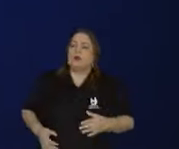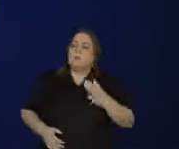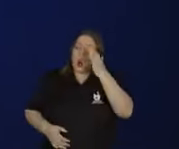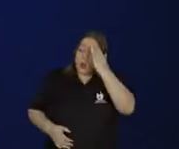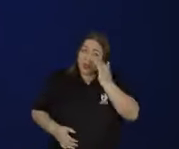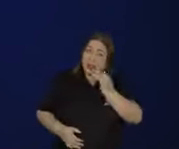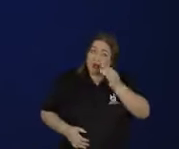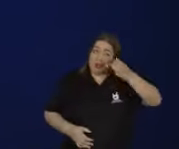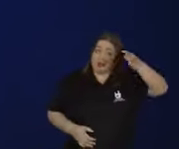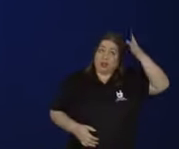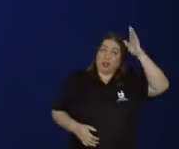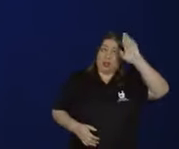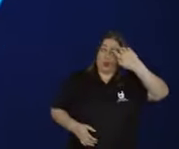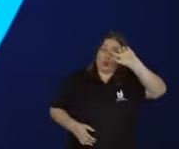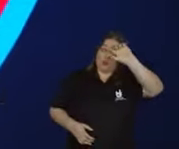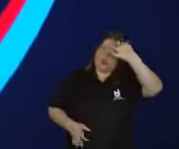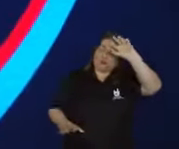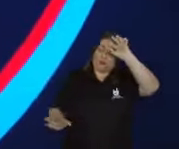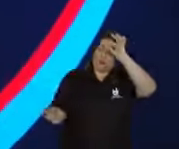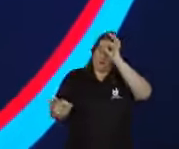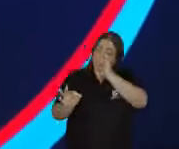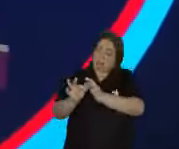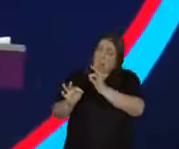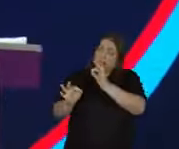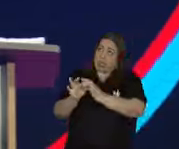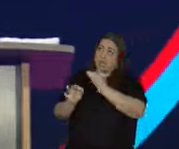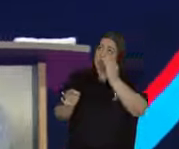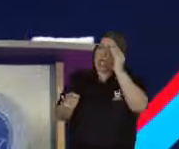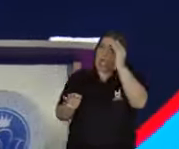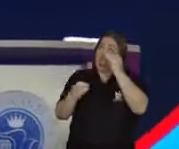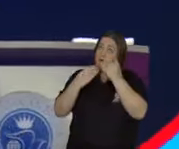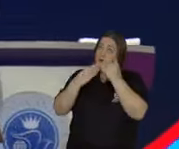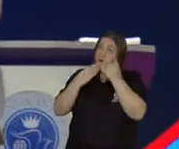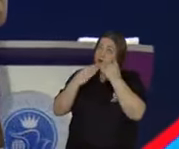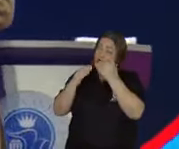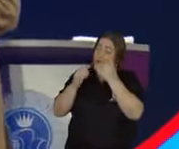persigue, que Él ha sido bueno y sigue siendo bueno.